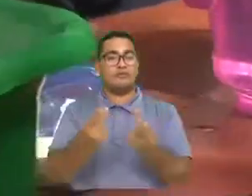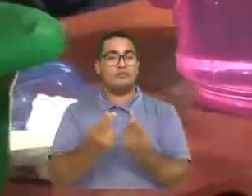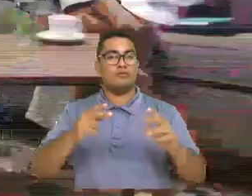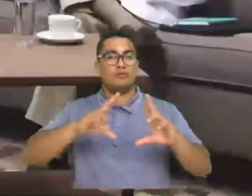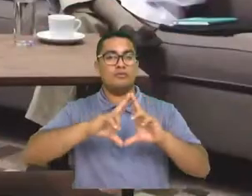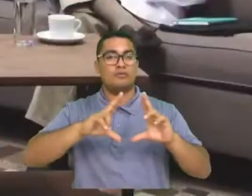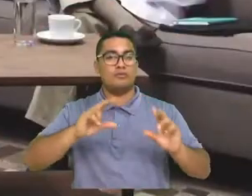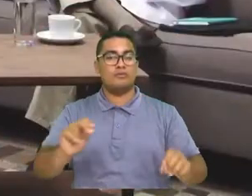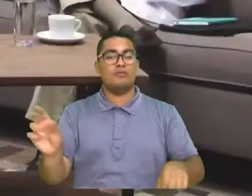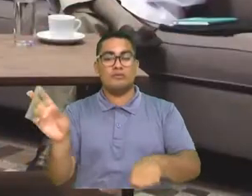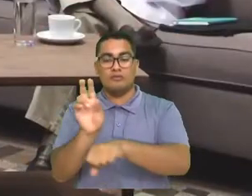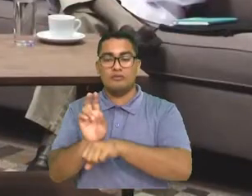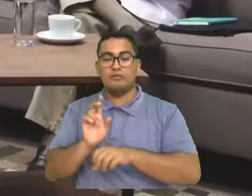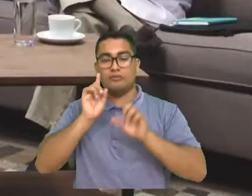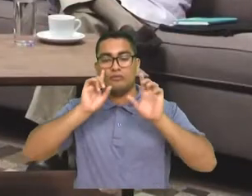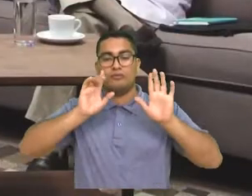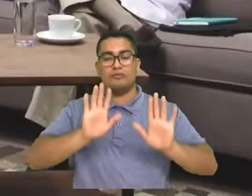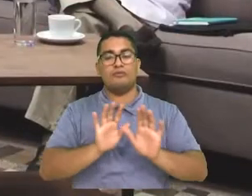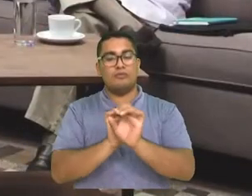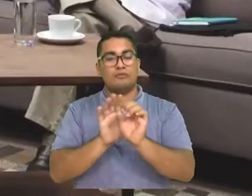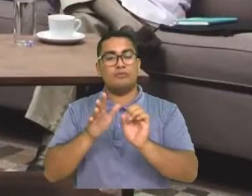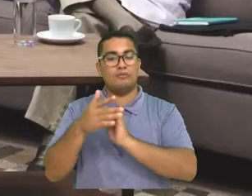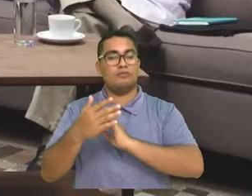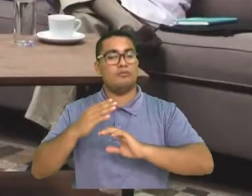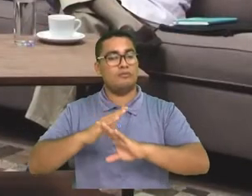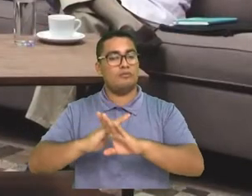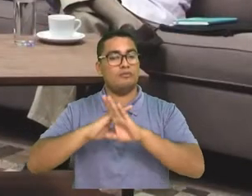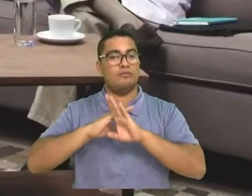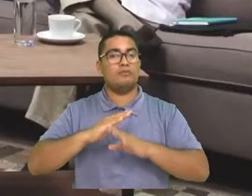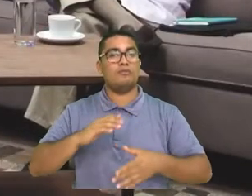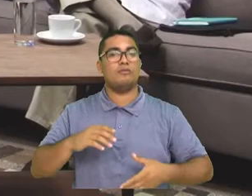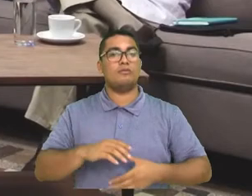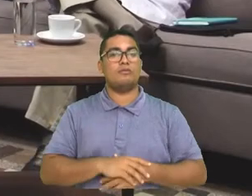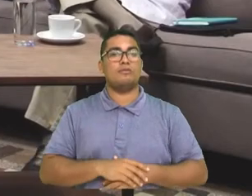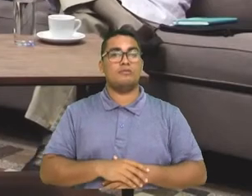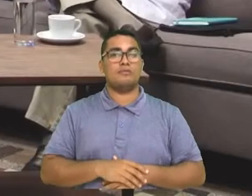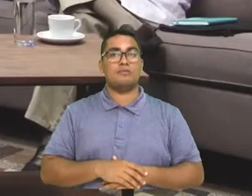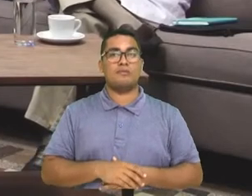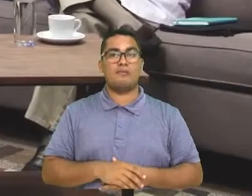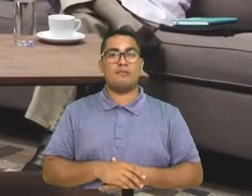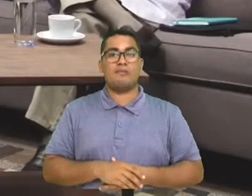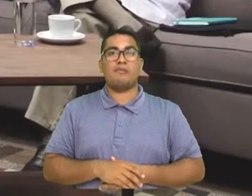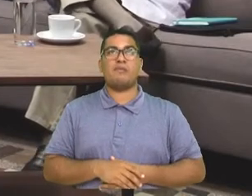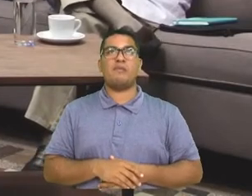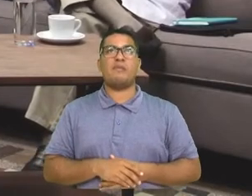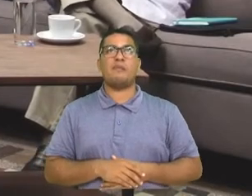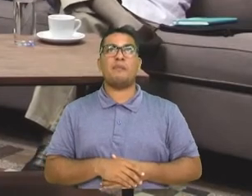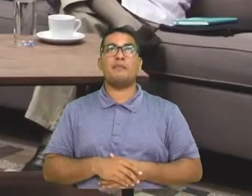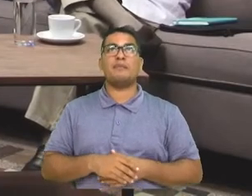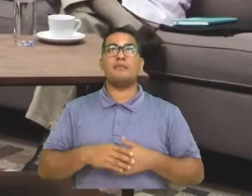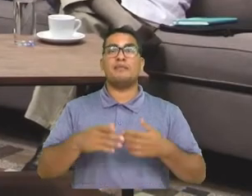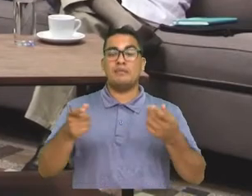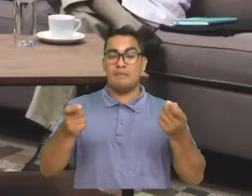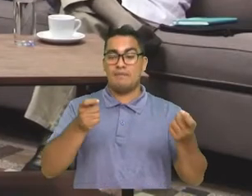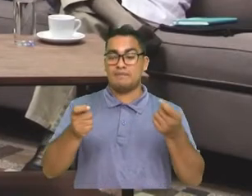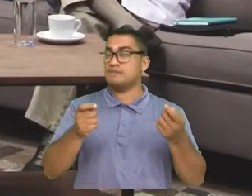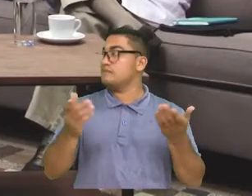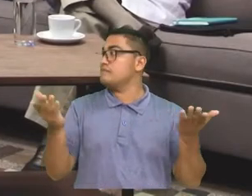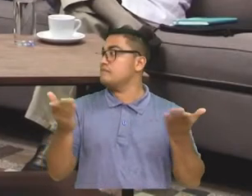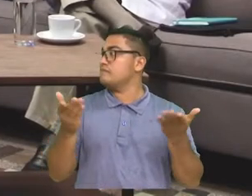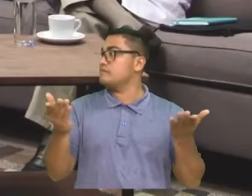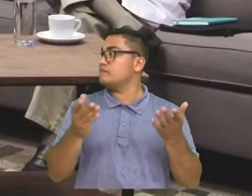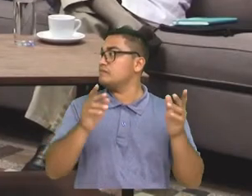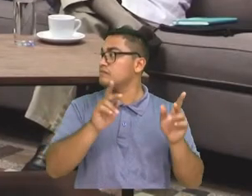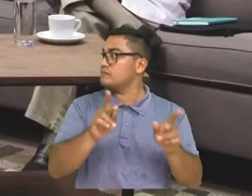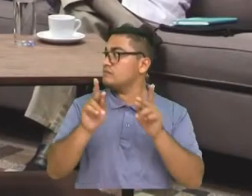de detección, contención y atención al COVID-19. Además de tener ese control del ingreso de los viajeros,